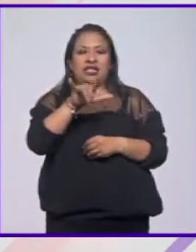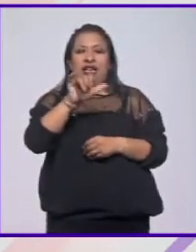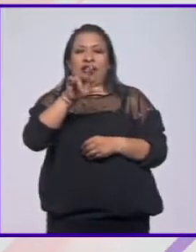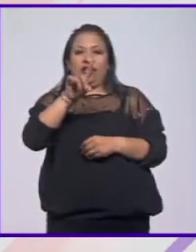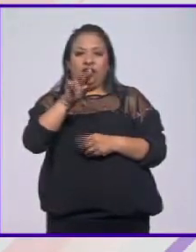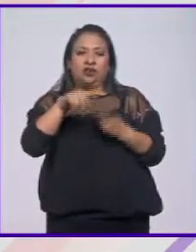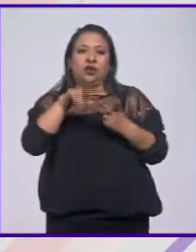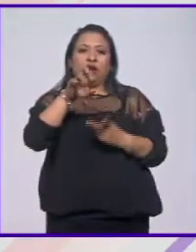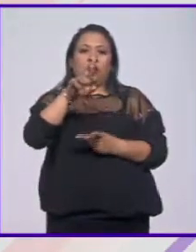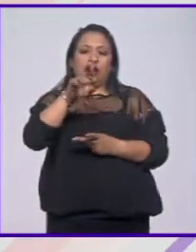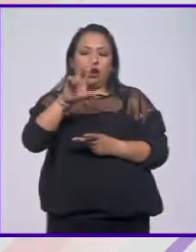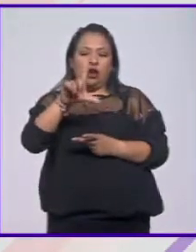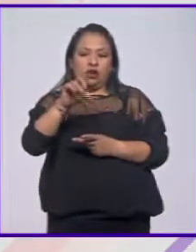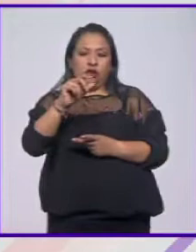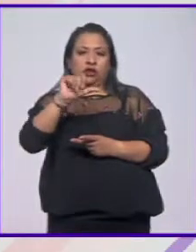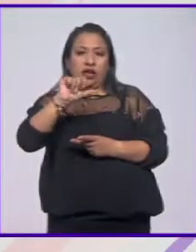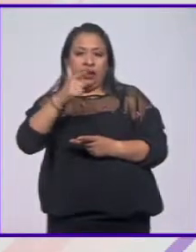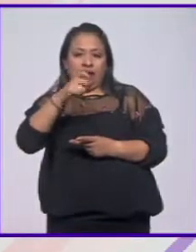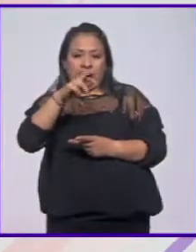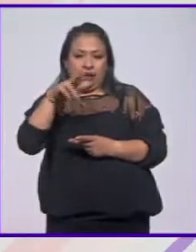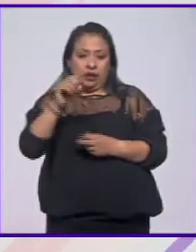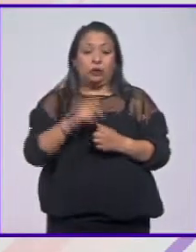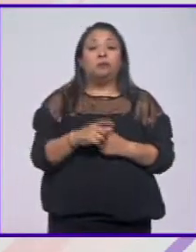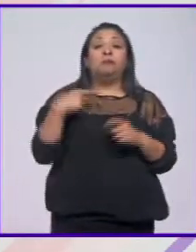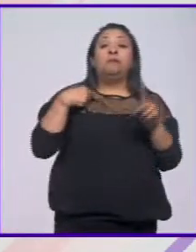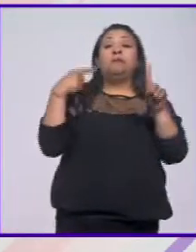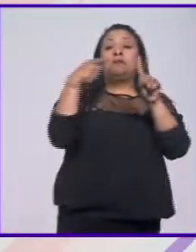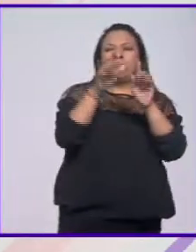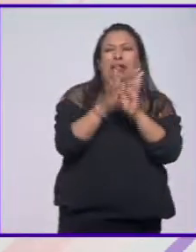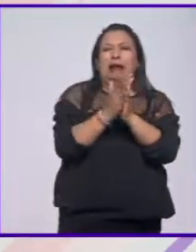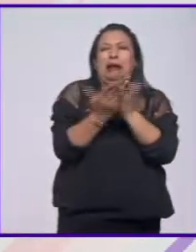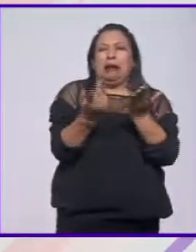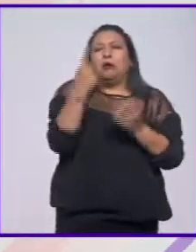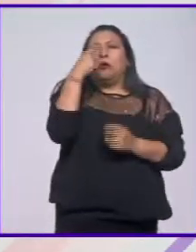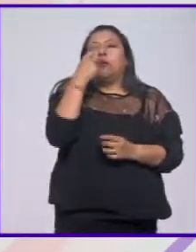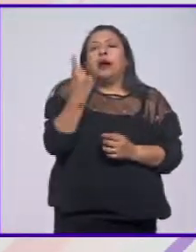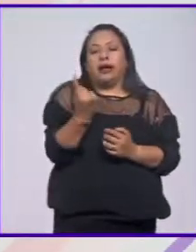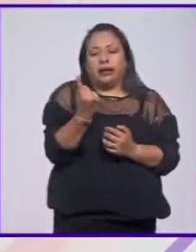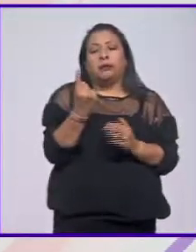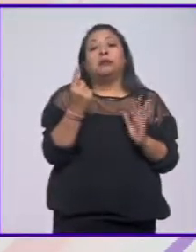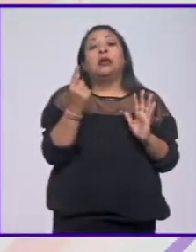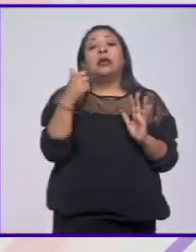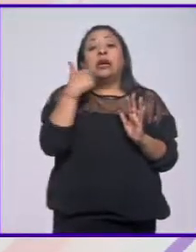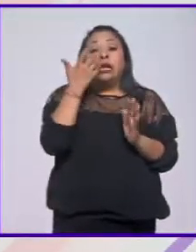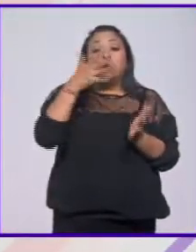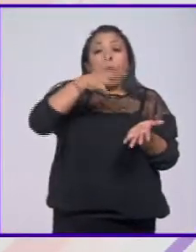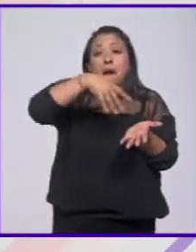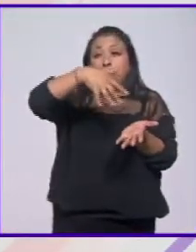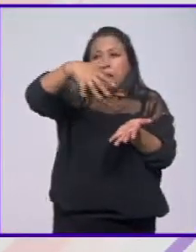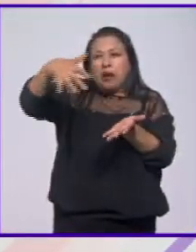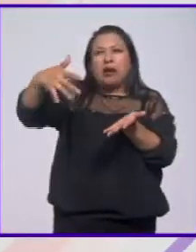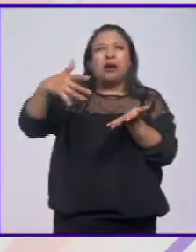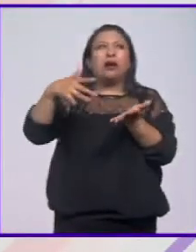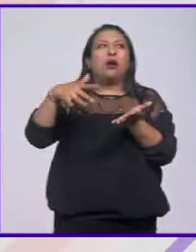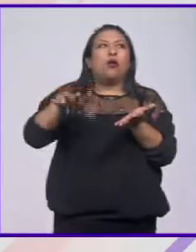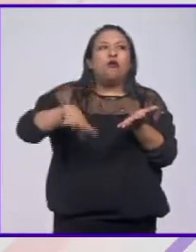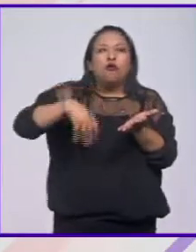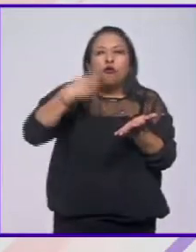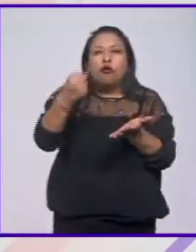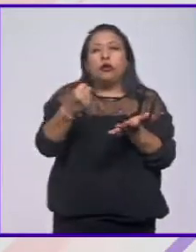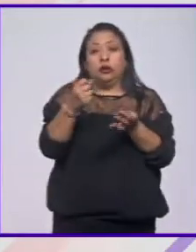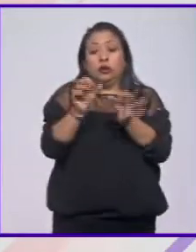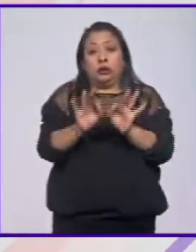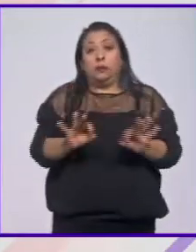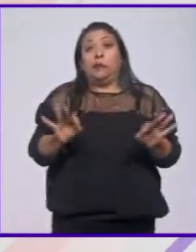Garrido de la Calleja. El propósito del libro ha sido recopilar intentos, esfuerzos